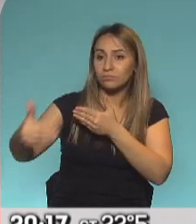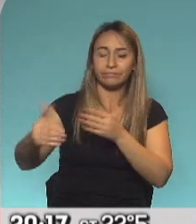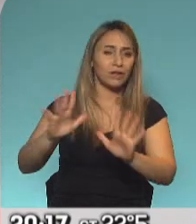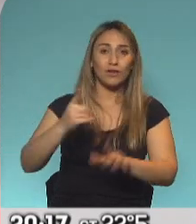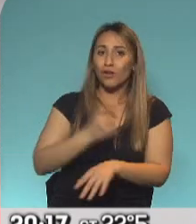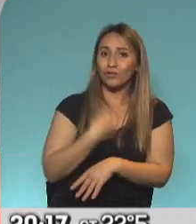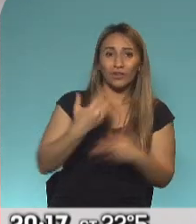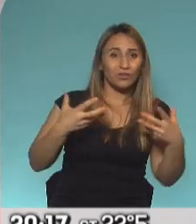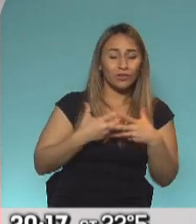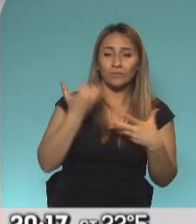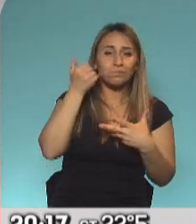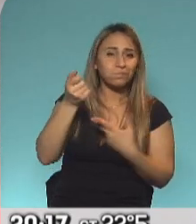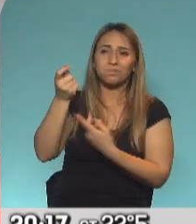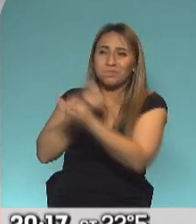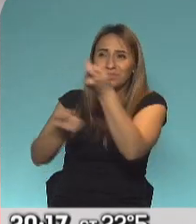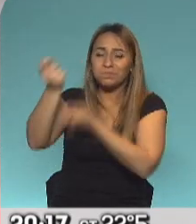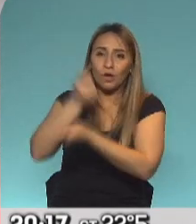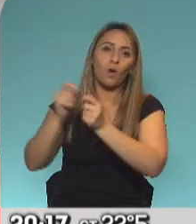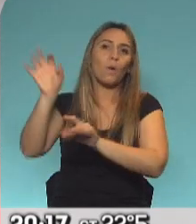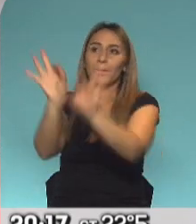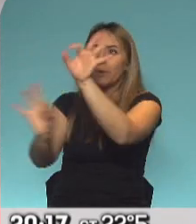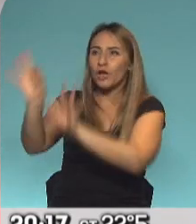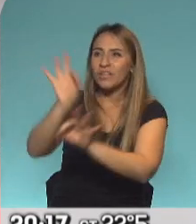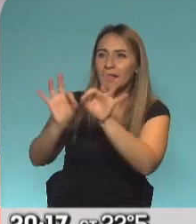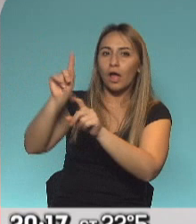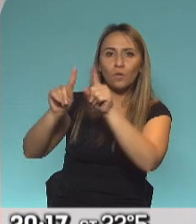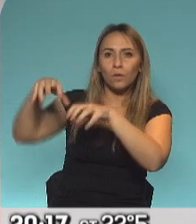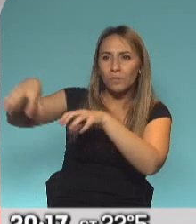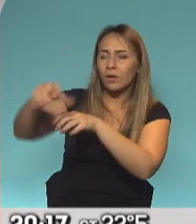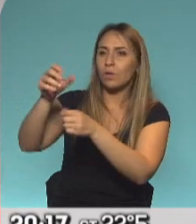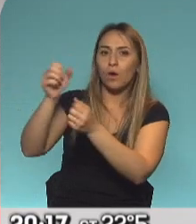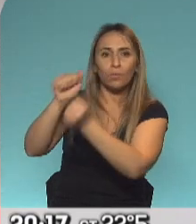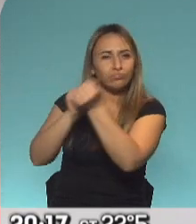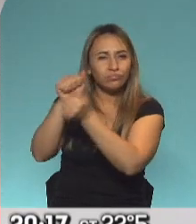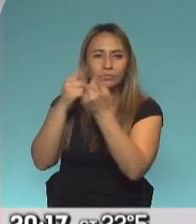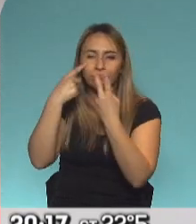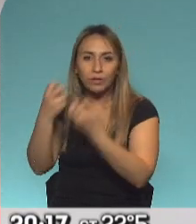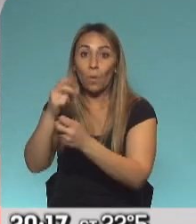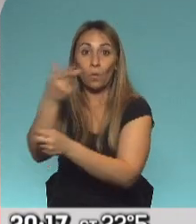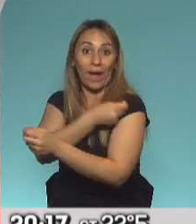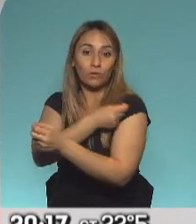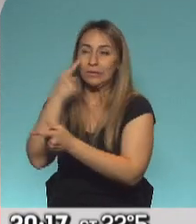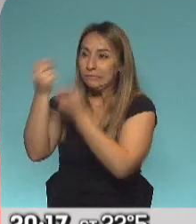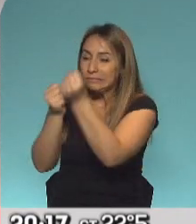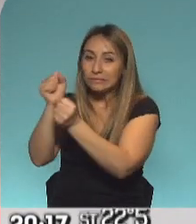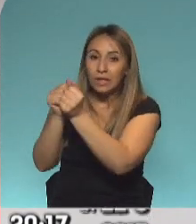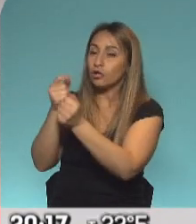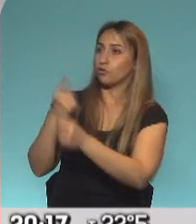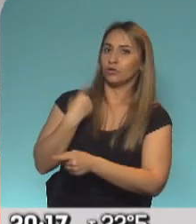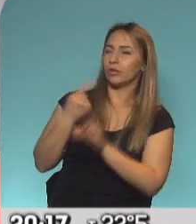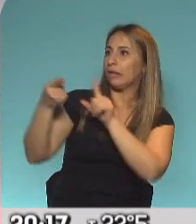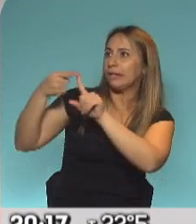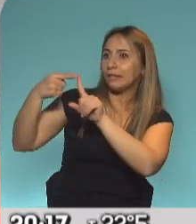con todos los proyectos más avanzados de vacuna y que están por llegar ahí en poco tiempo a conseguir